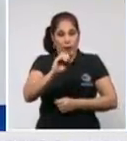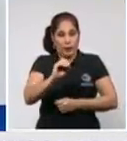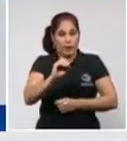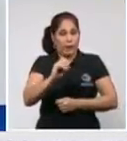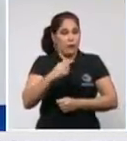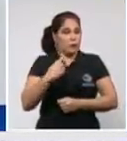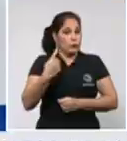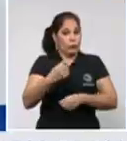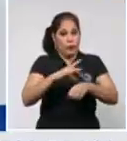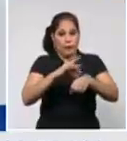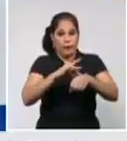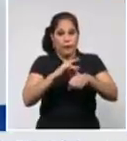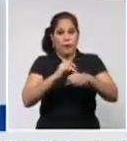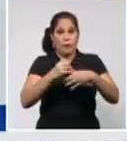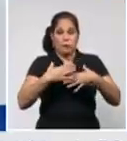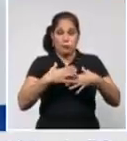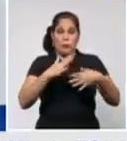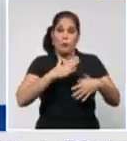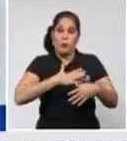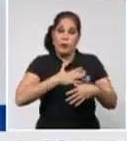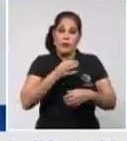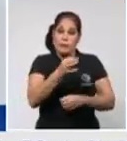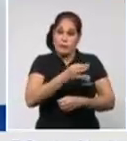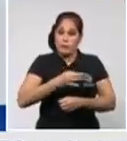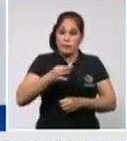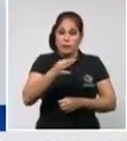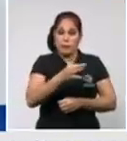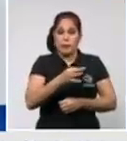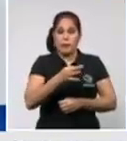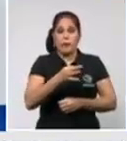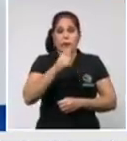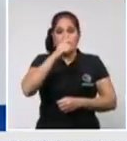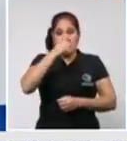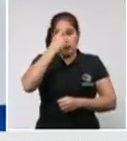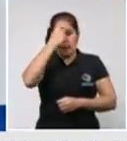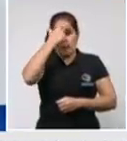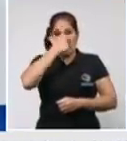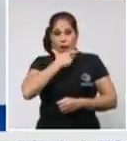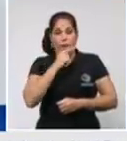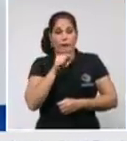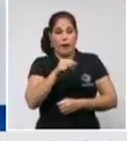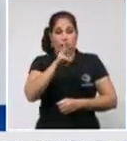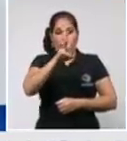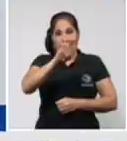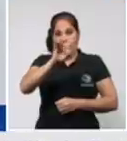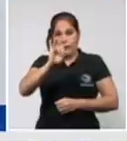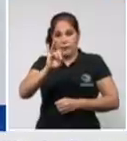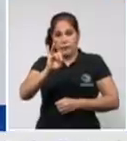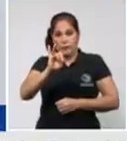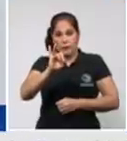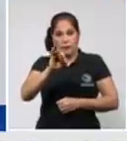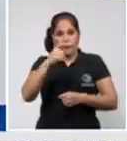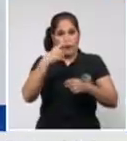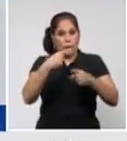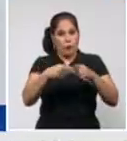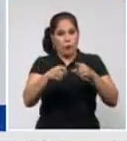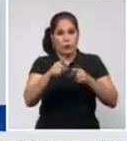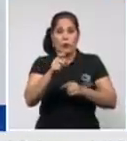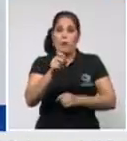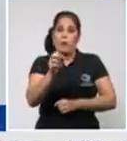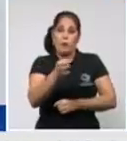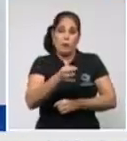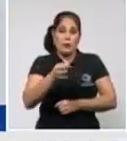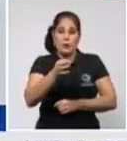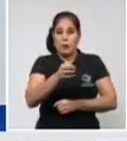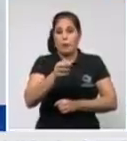confirmados pertenecen al municipio de Ciego de Ávila, 37, Venezuela 2,